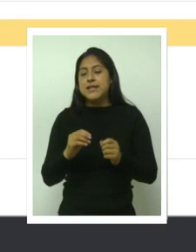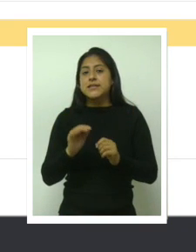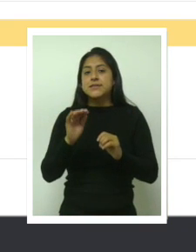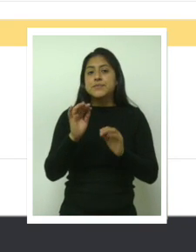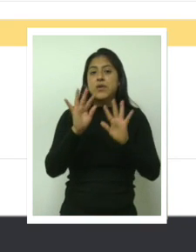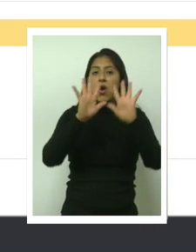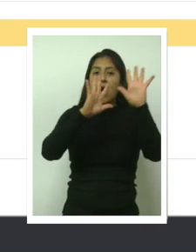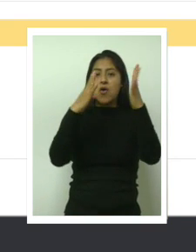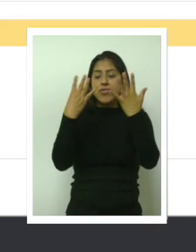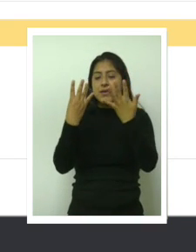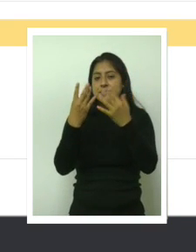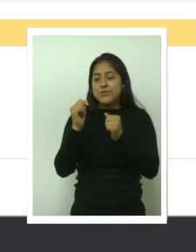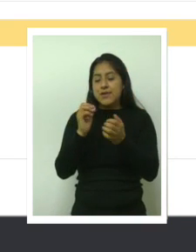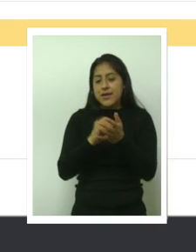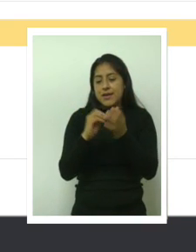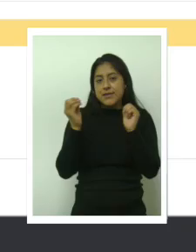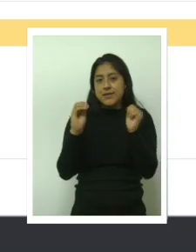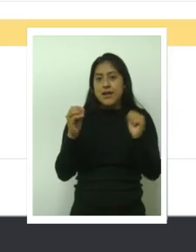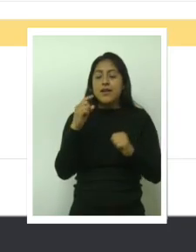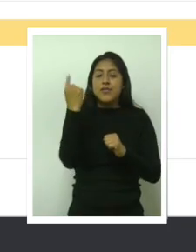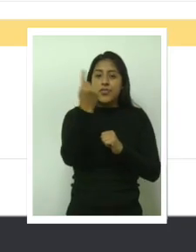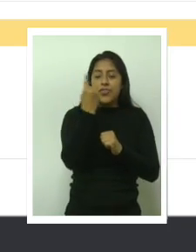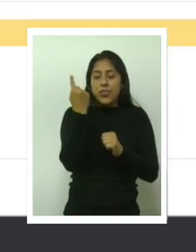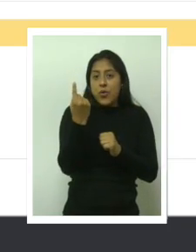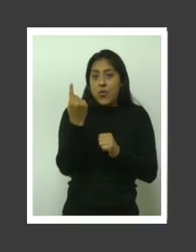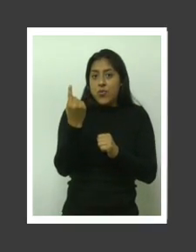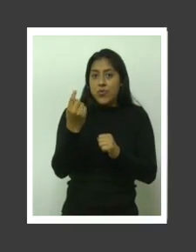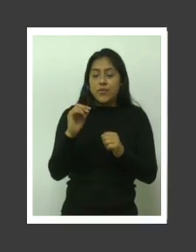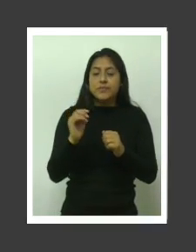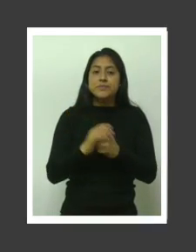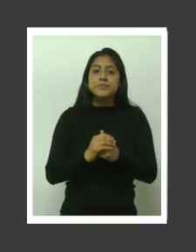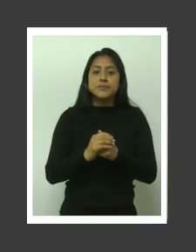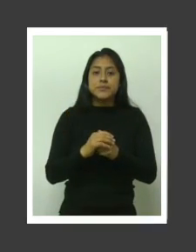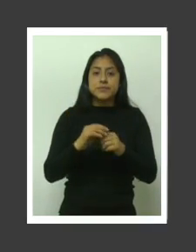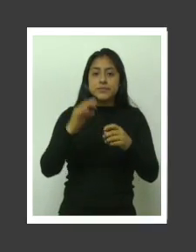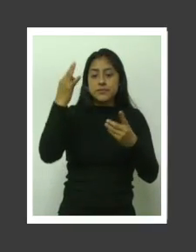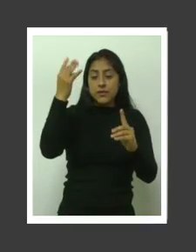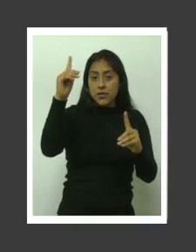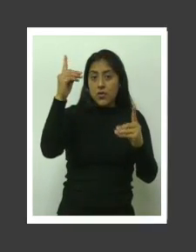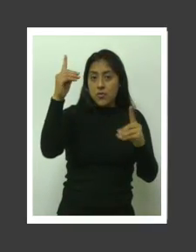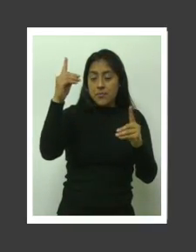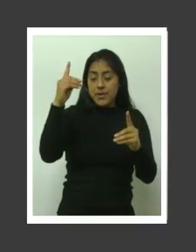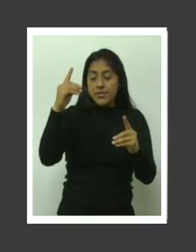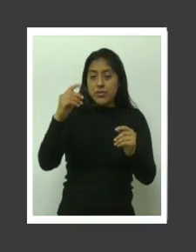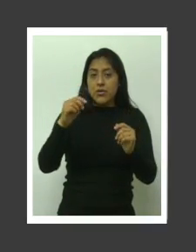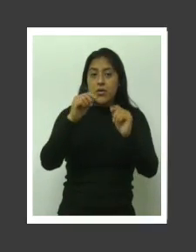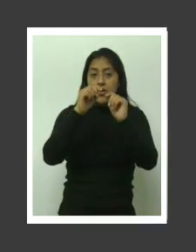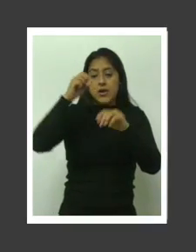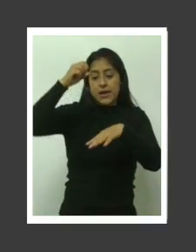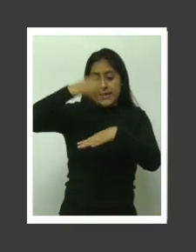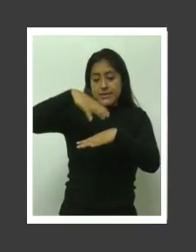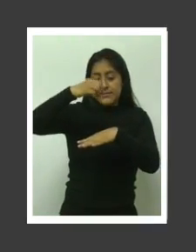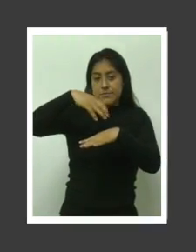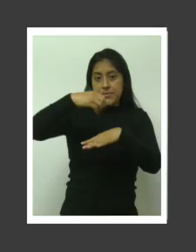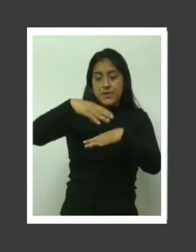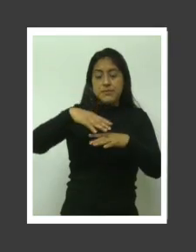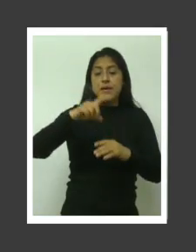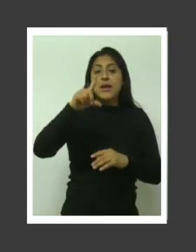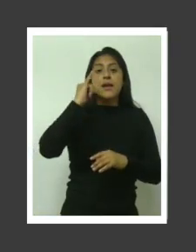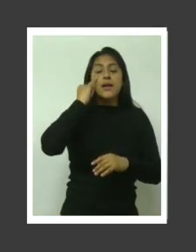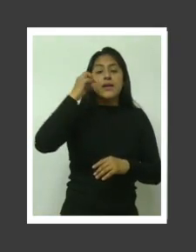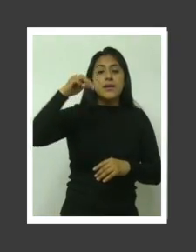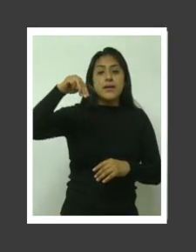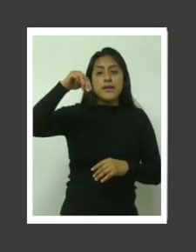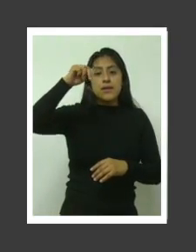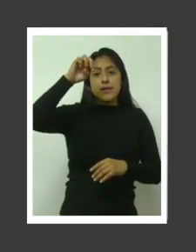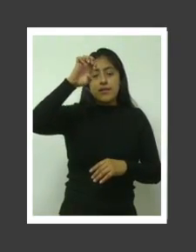o débito, el costo es de 19 quetzales. Todo certificado que se obtiene en línea posee la misma validez